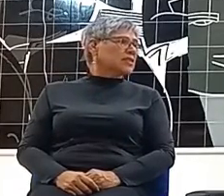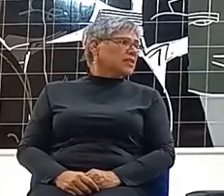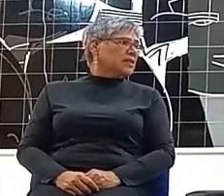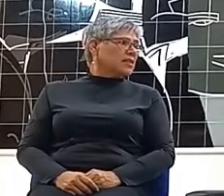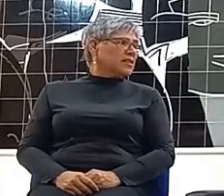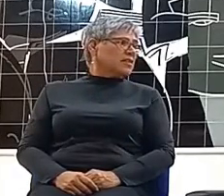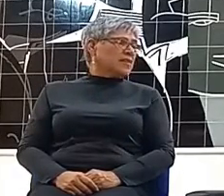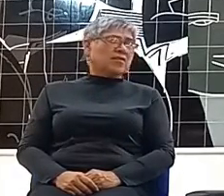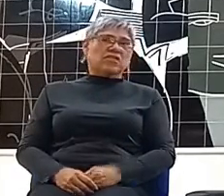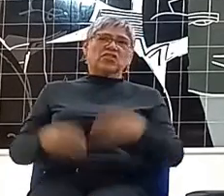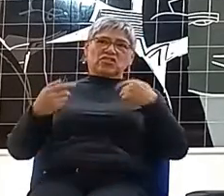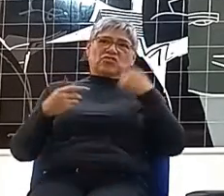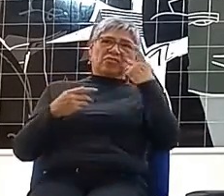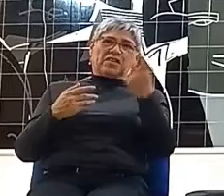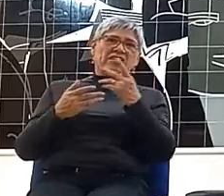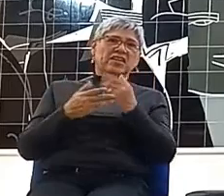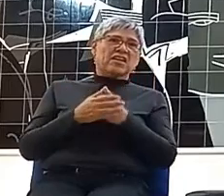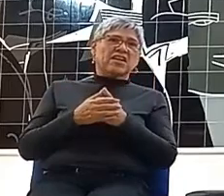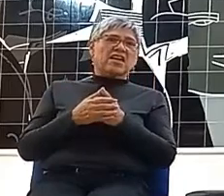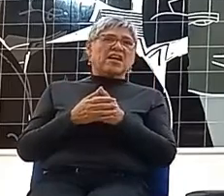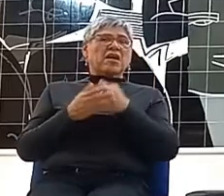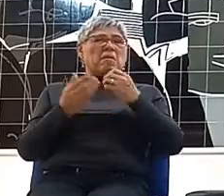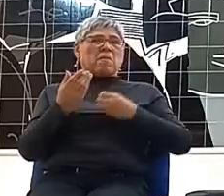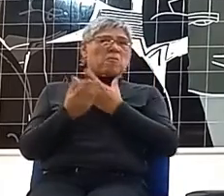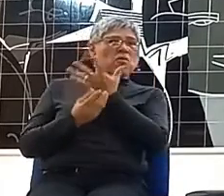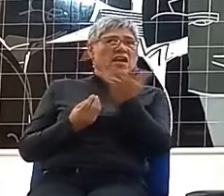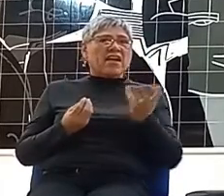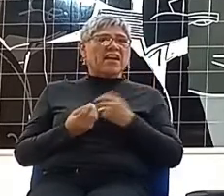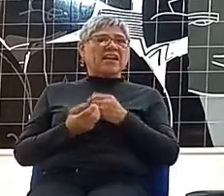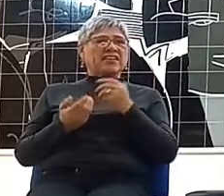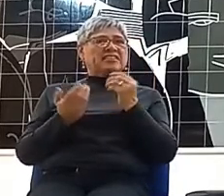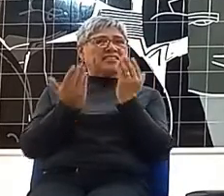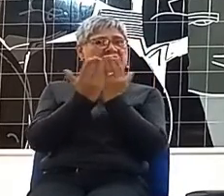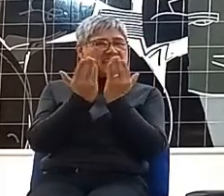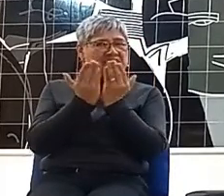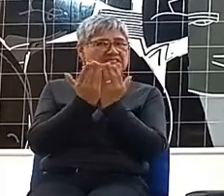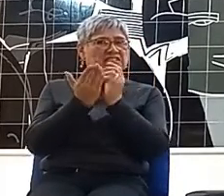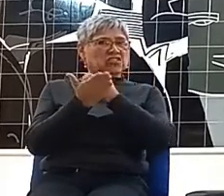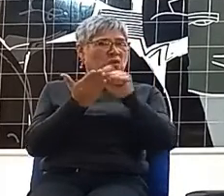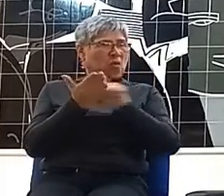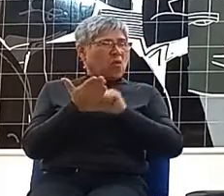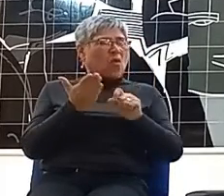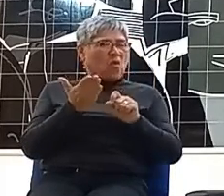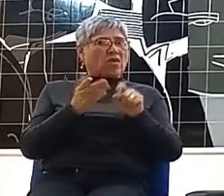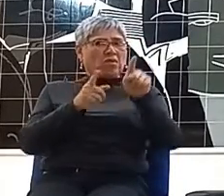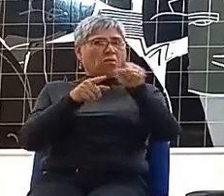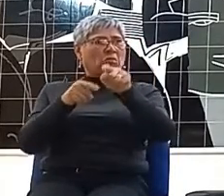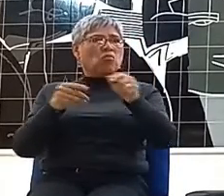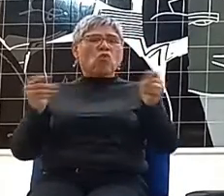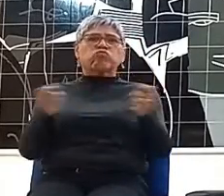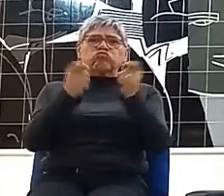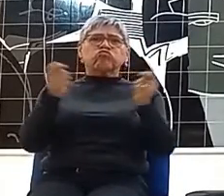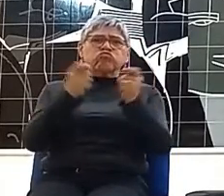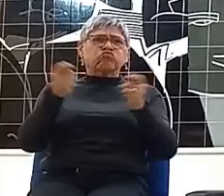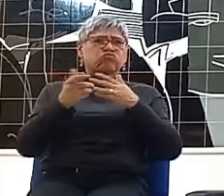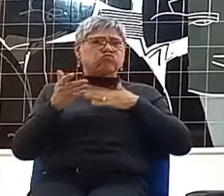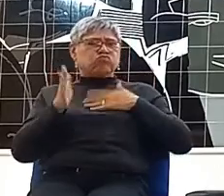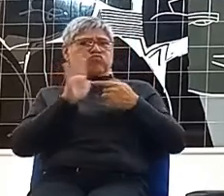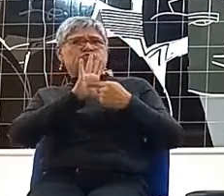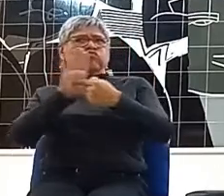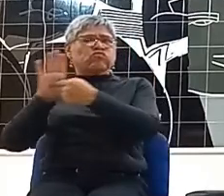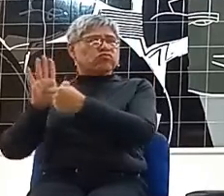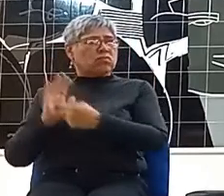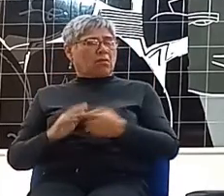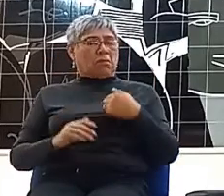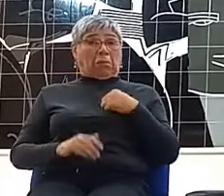pero veía como a los algunos poetas, escritores, promoviendo sus emprendimientos